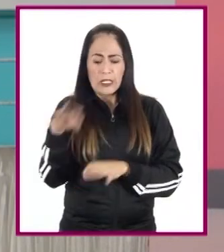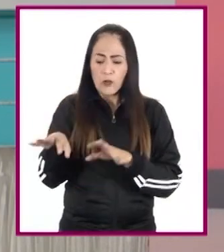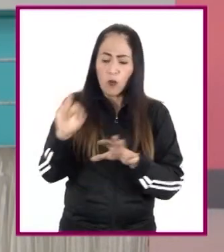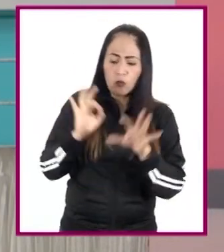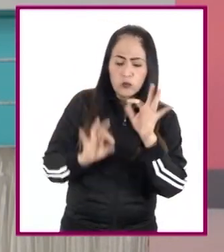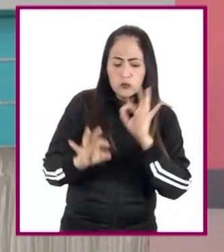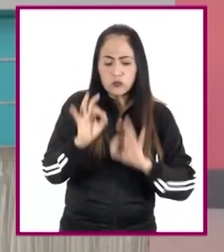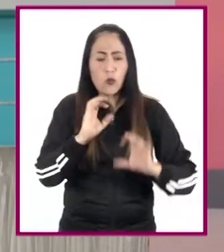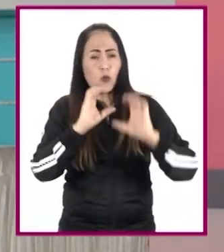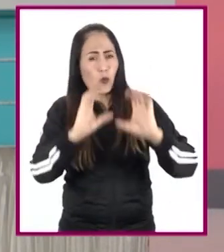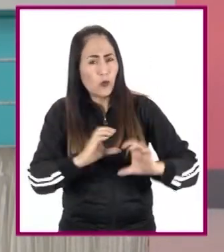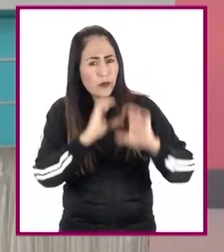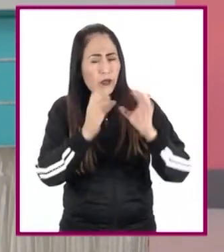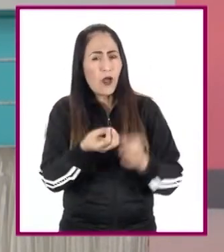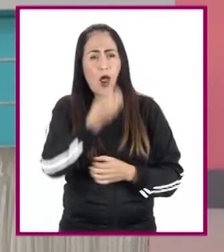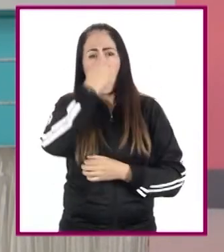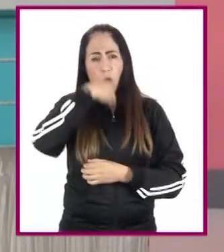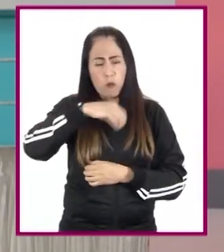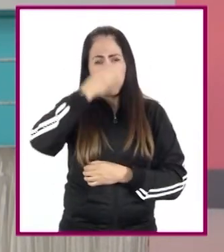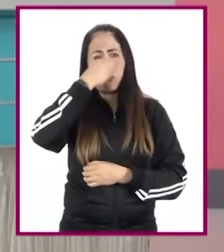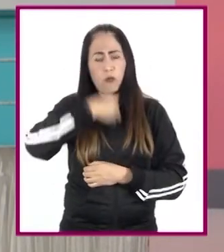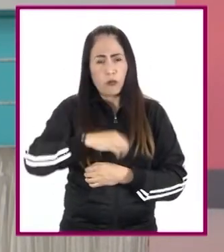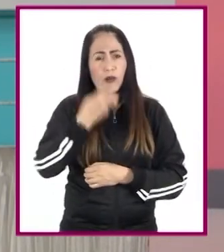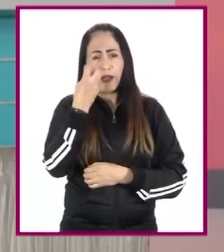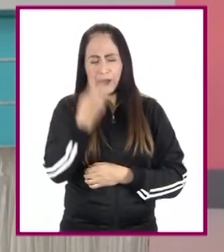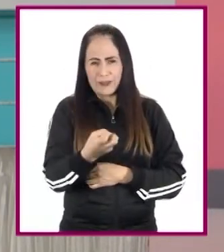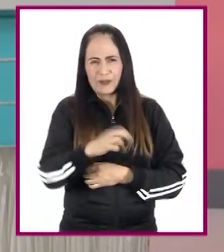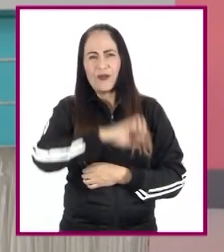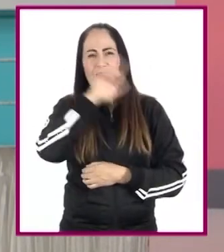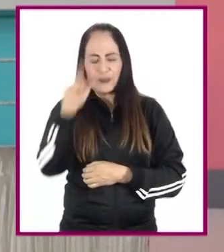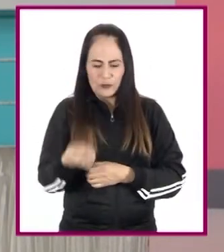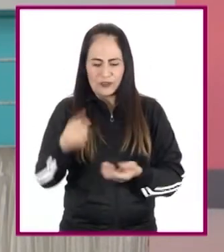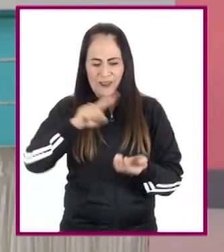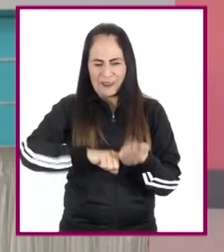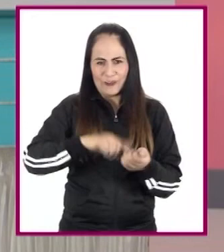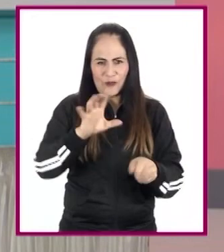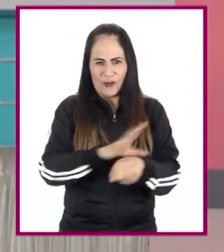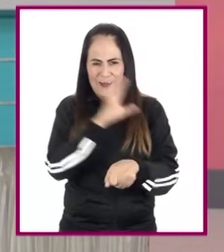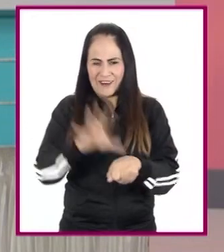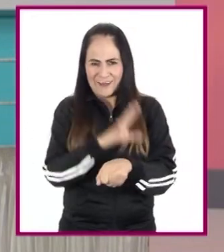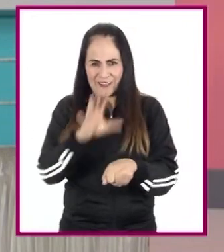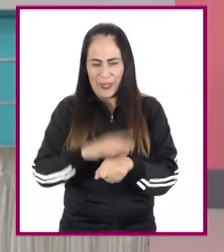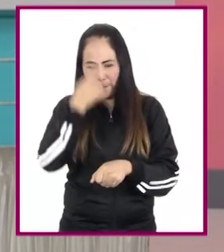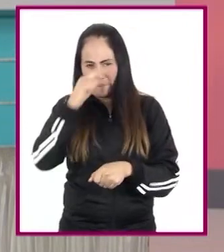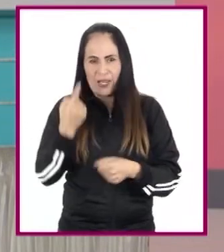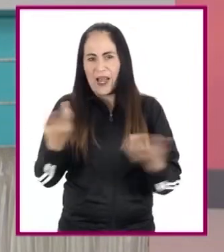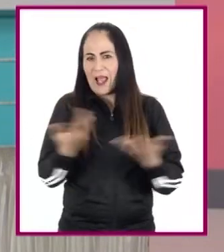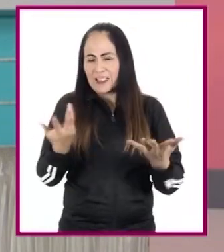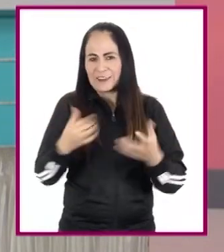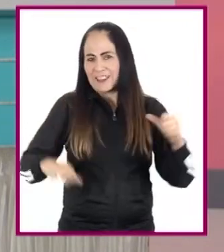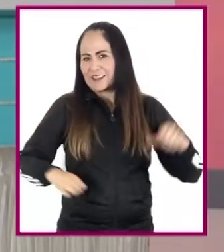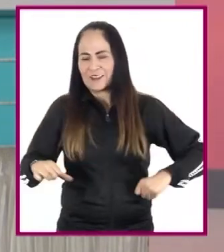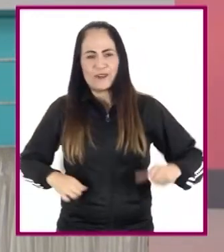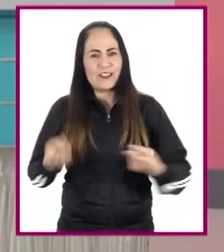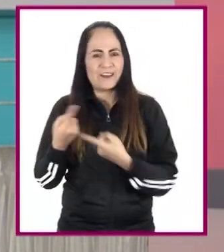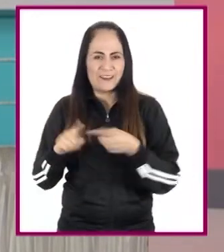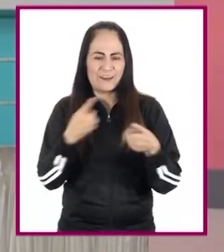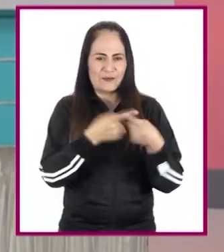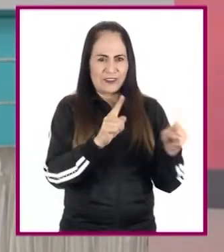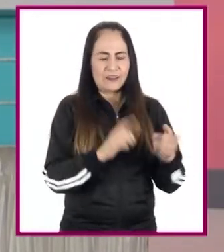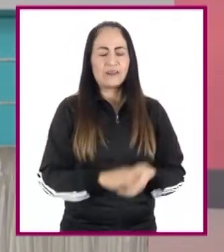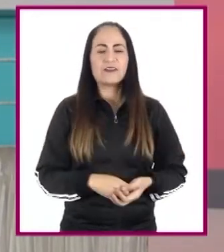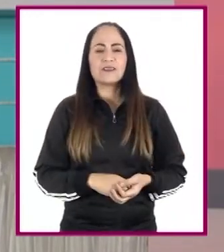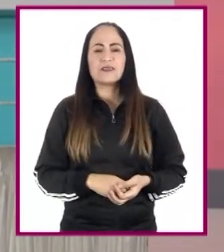ingerimos, pues de esto depende la energía disponible para el desarrollo de nuestras actividades. Entre nuestras actividades diarias,